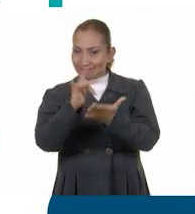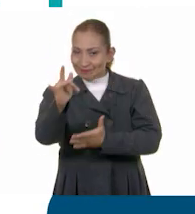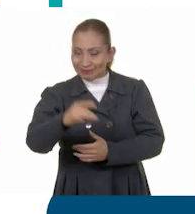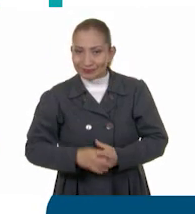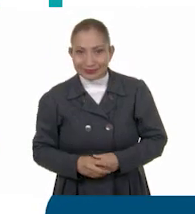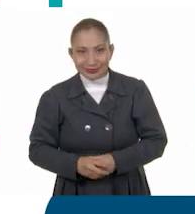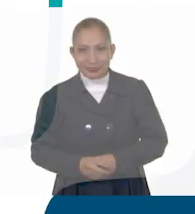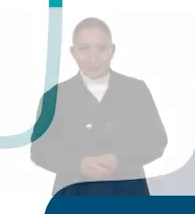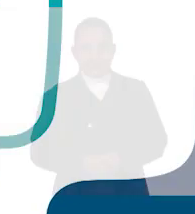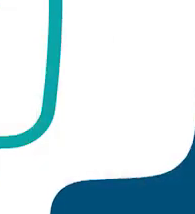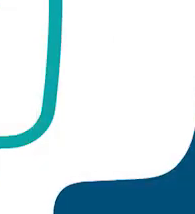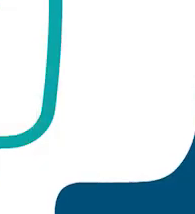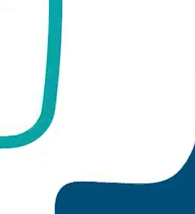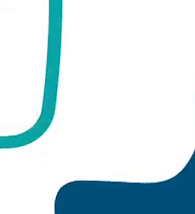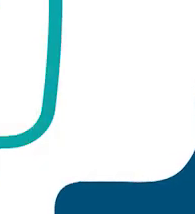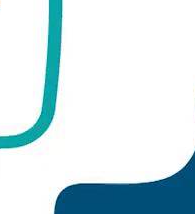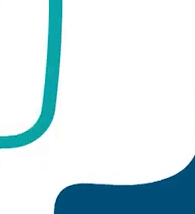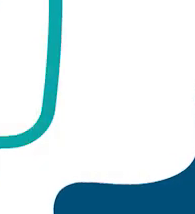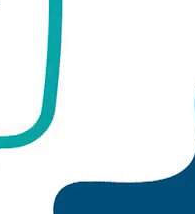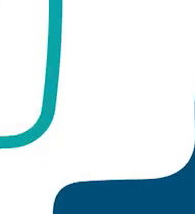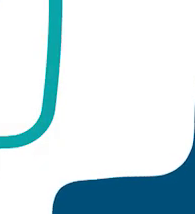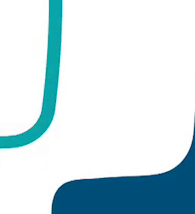gracias.